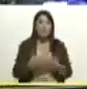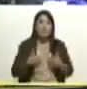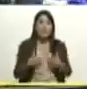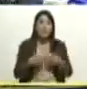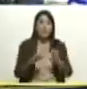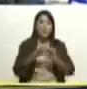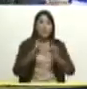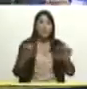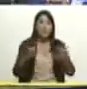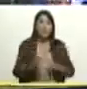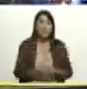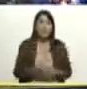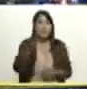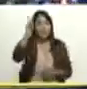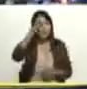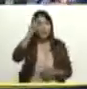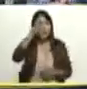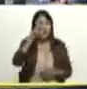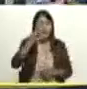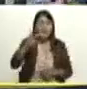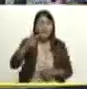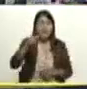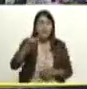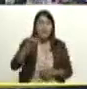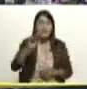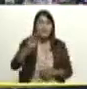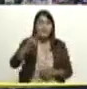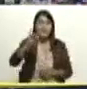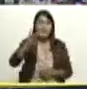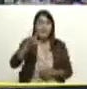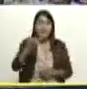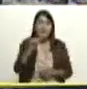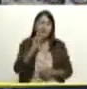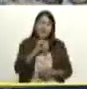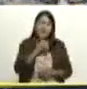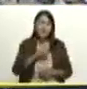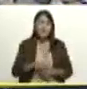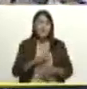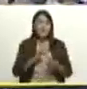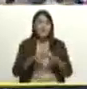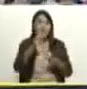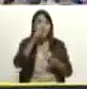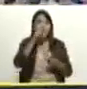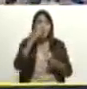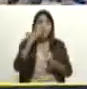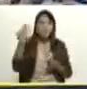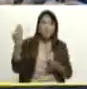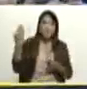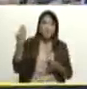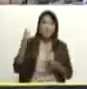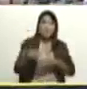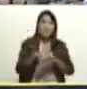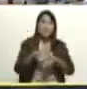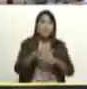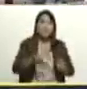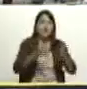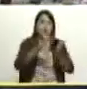Educación, profesora Gabriela Jiménez, el profesor Wilmar Castro Soteldo,